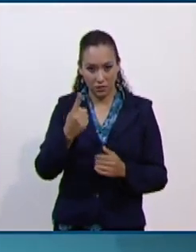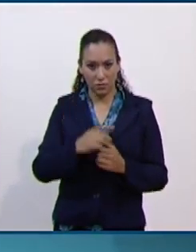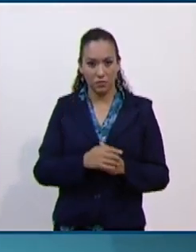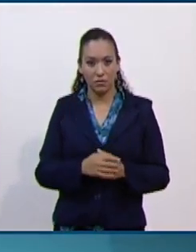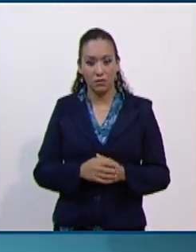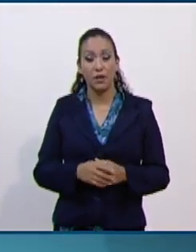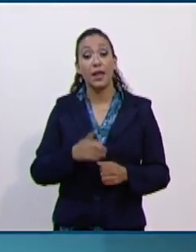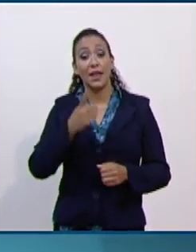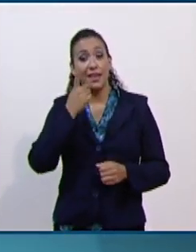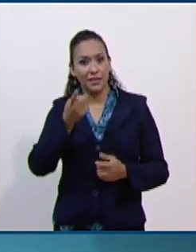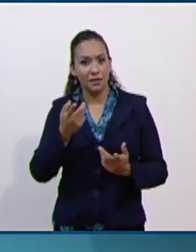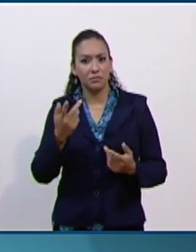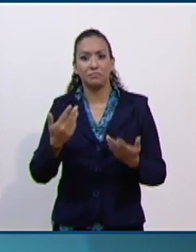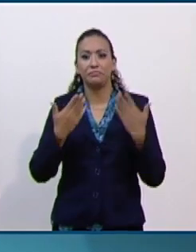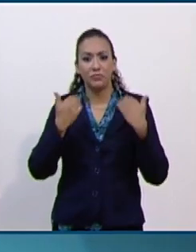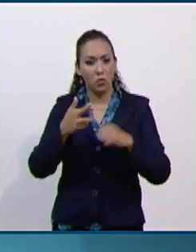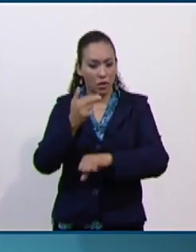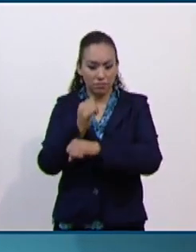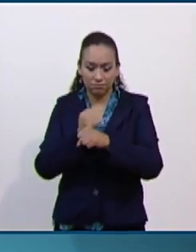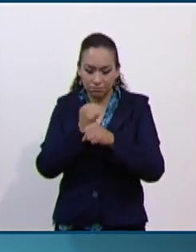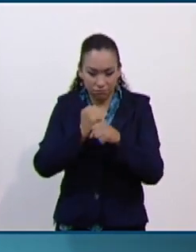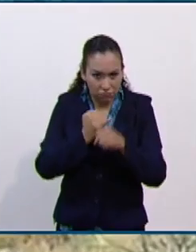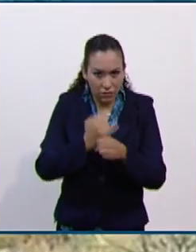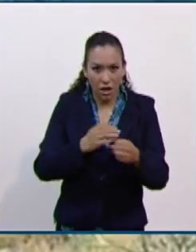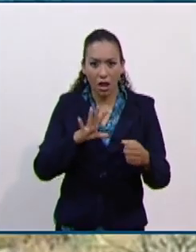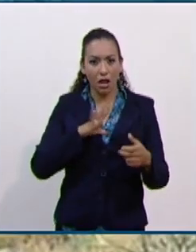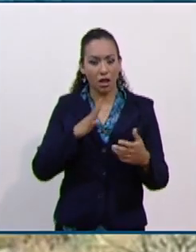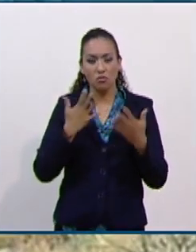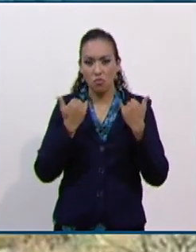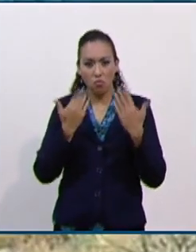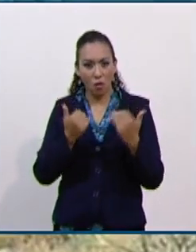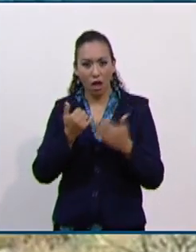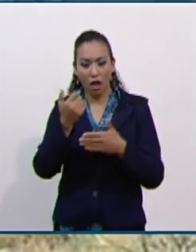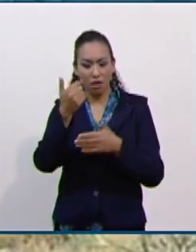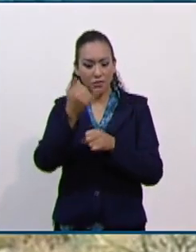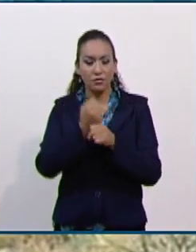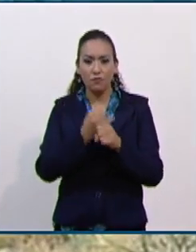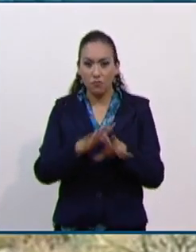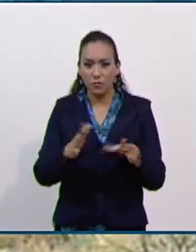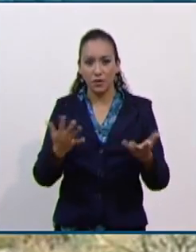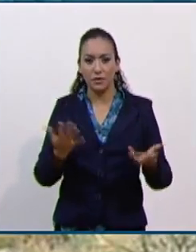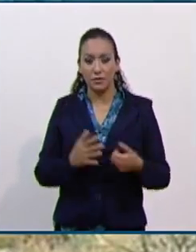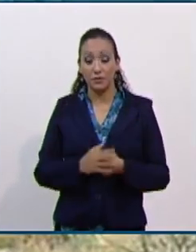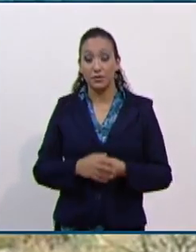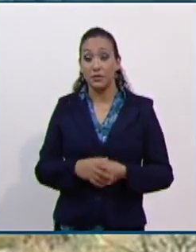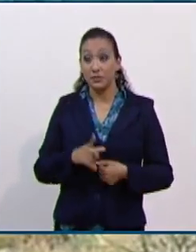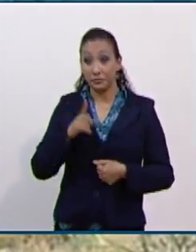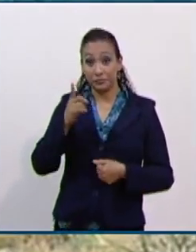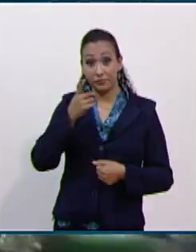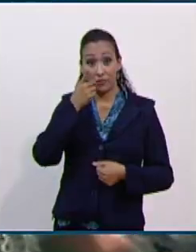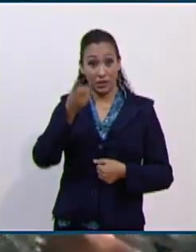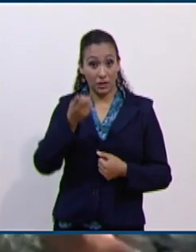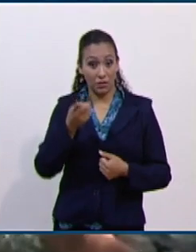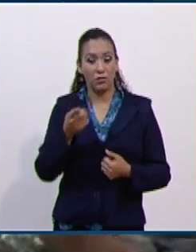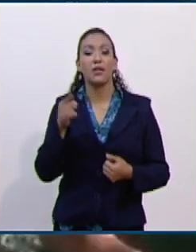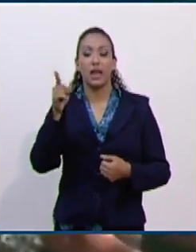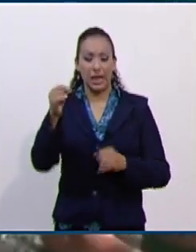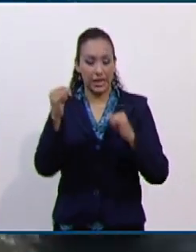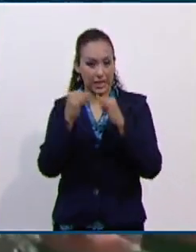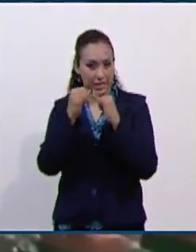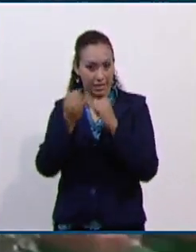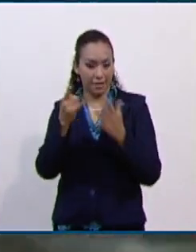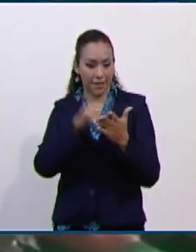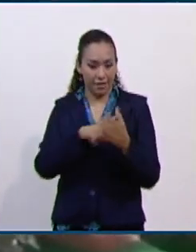debida diligencia en la investigación por parte de las autoridades. La CIDH resaltó que las instancias estatales